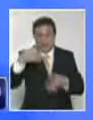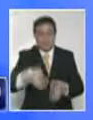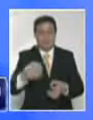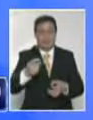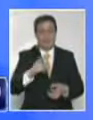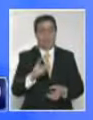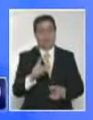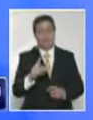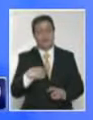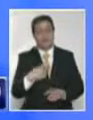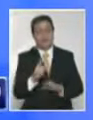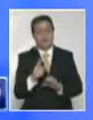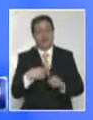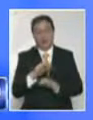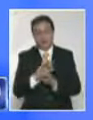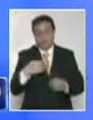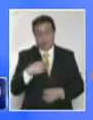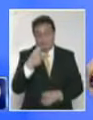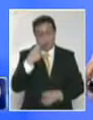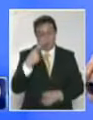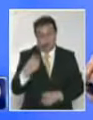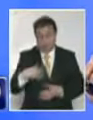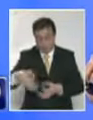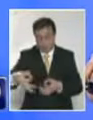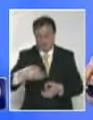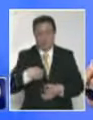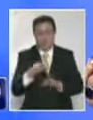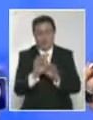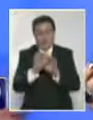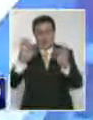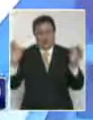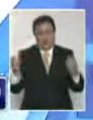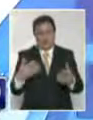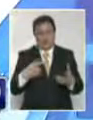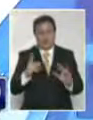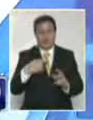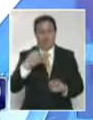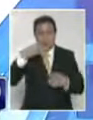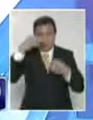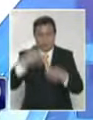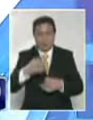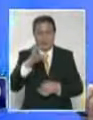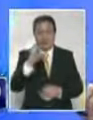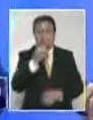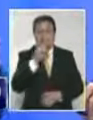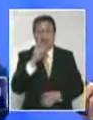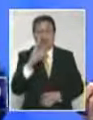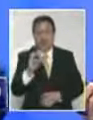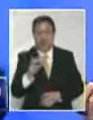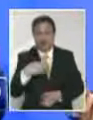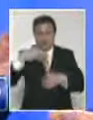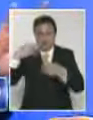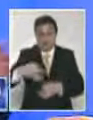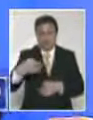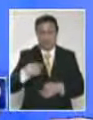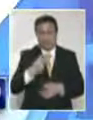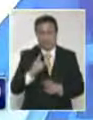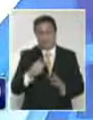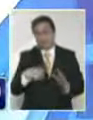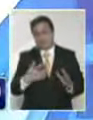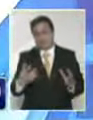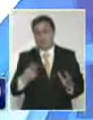sea, no lo comprobé nunca, no, eso te lo digo honestamente. O sea, comprobado que era una política de Estado, obviamente no habría... Pero